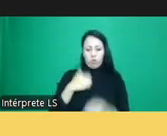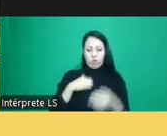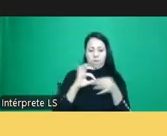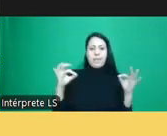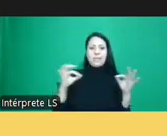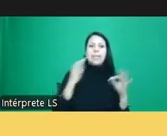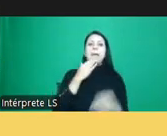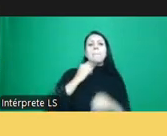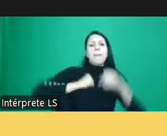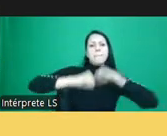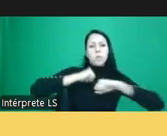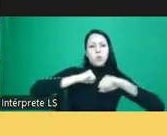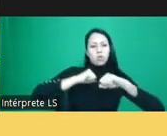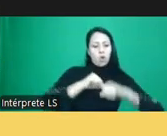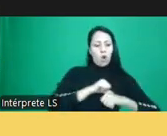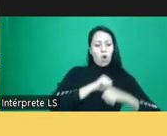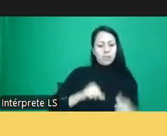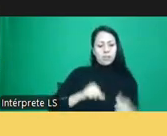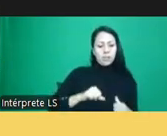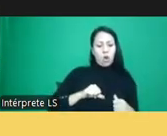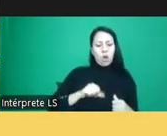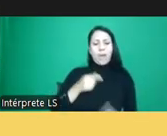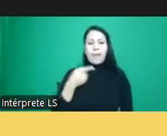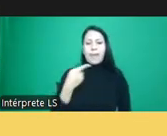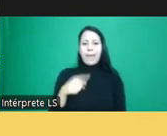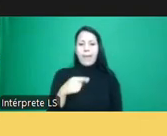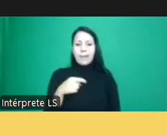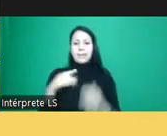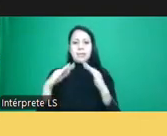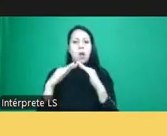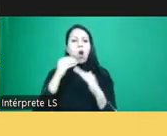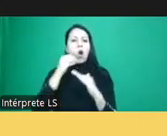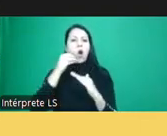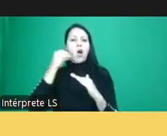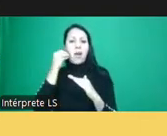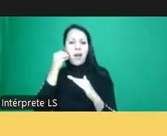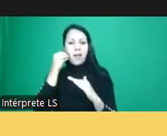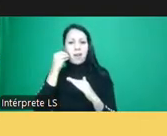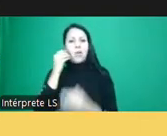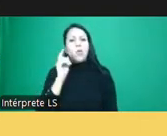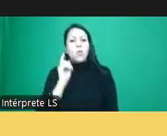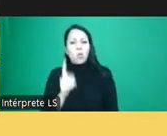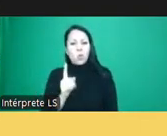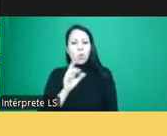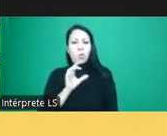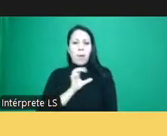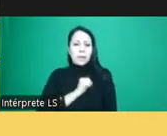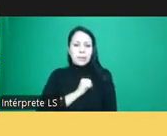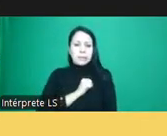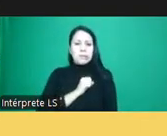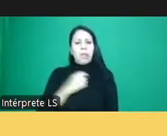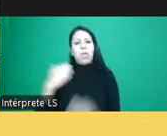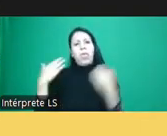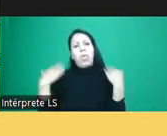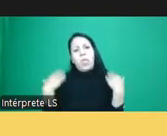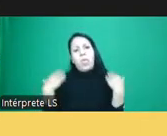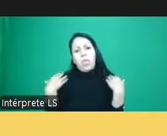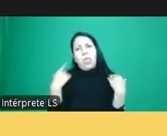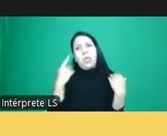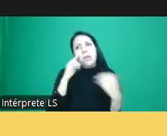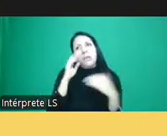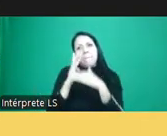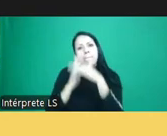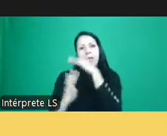corazón que es hogar. A pesar de que la espalda pese por haber migrado. Así me quedó